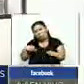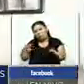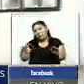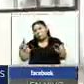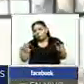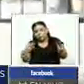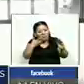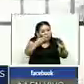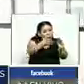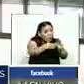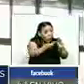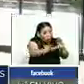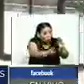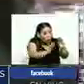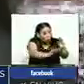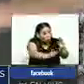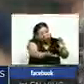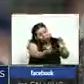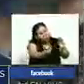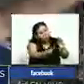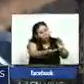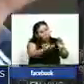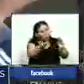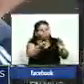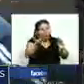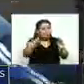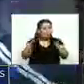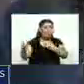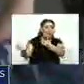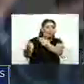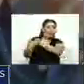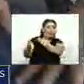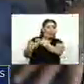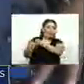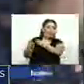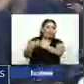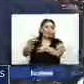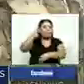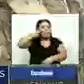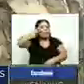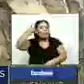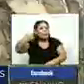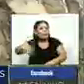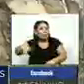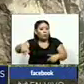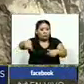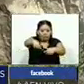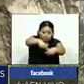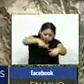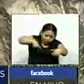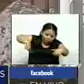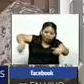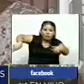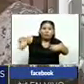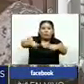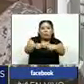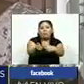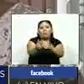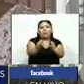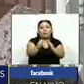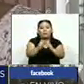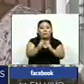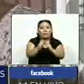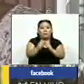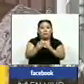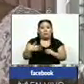pocas pertenencias que aún le quedan. Fue evacuada por el peligro que representa esta cárcava para su hogar. Nosotros